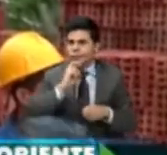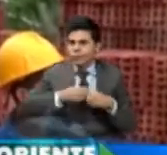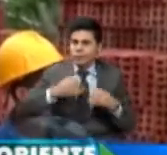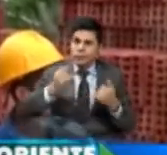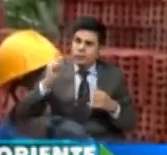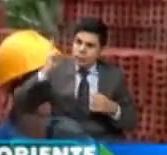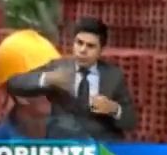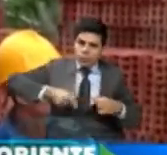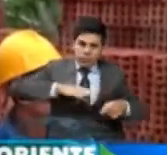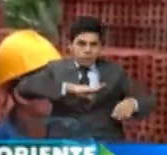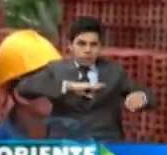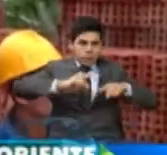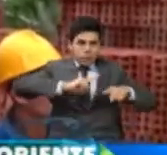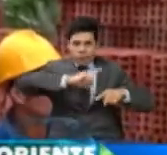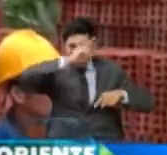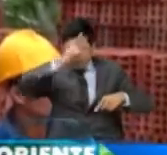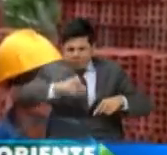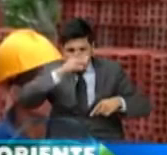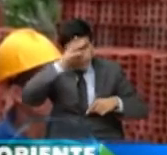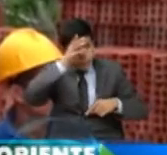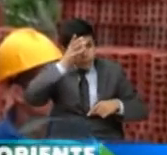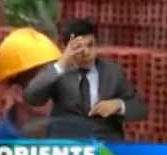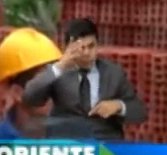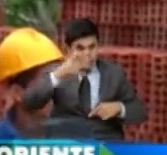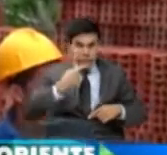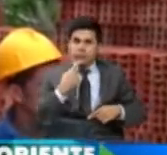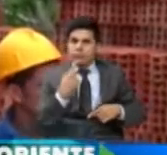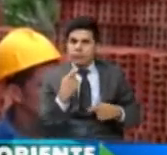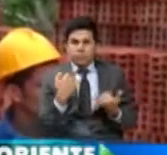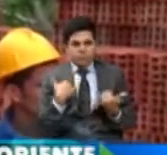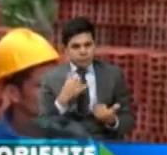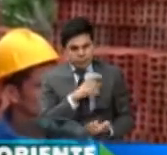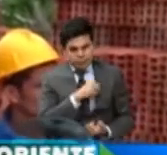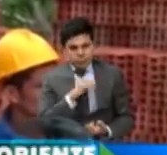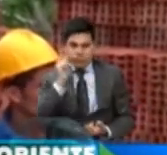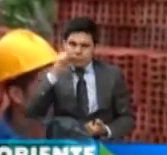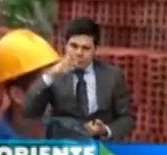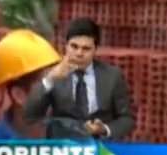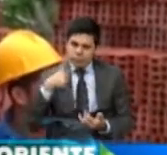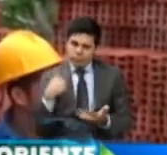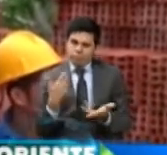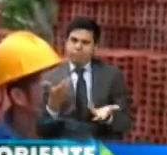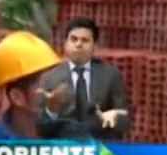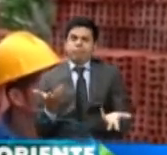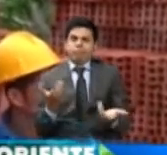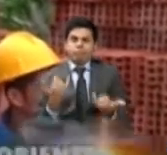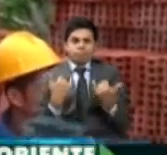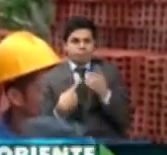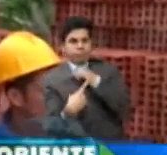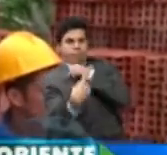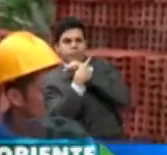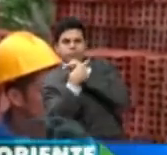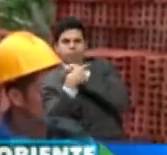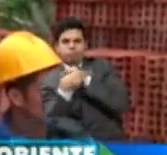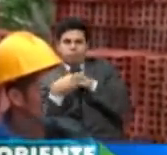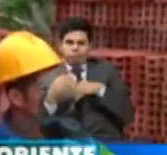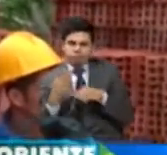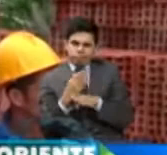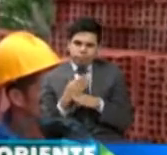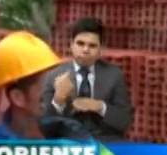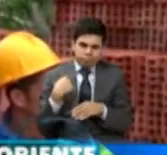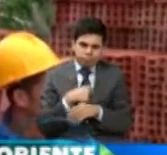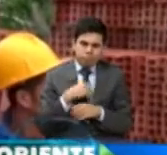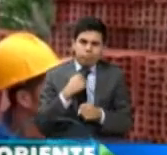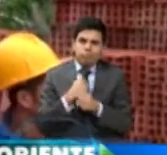decisión que tomó la alcaldesa. La verdad me siento bastante triste porque nos están pateando la cuchara, nos